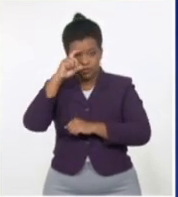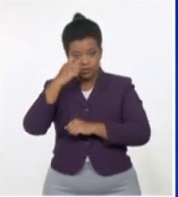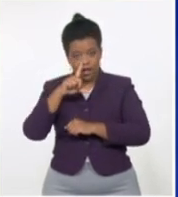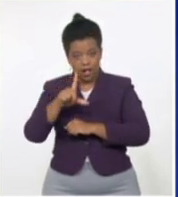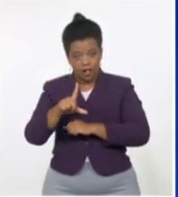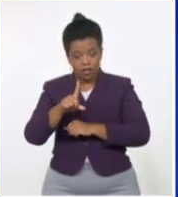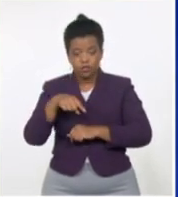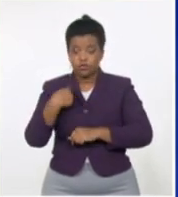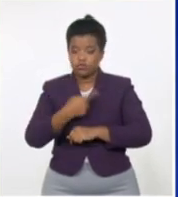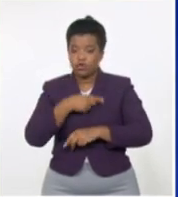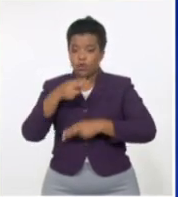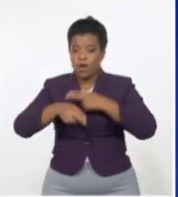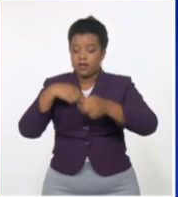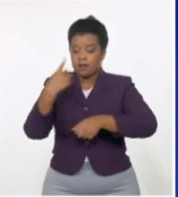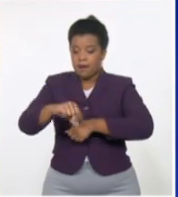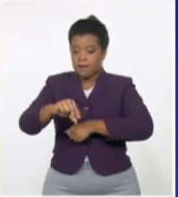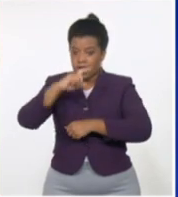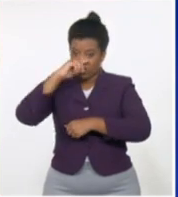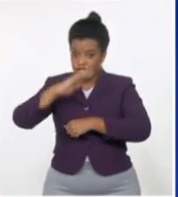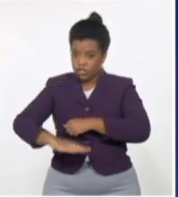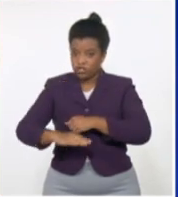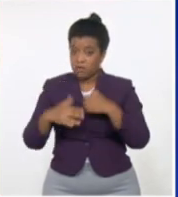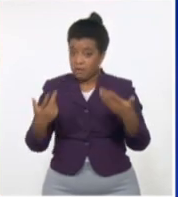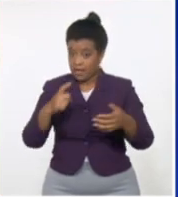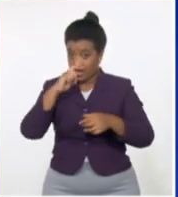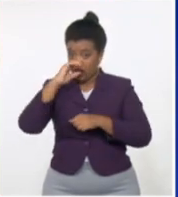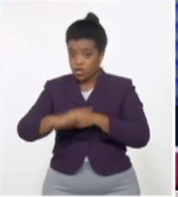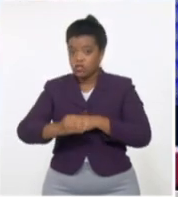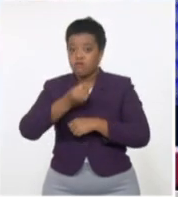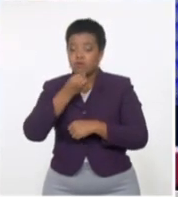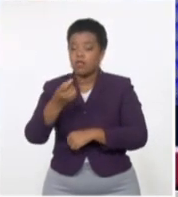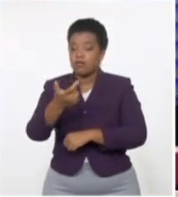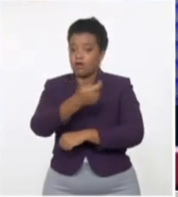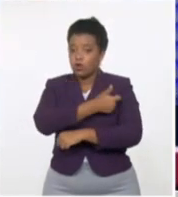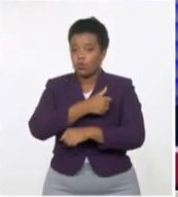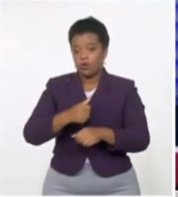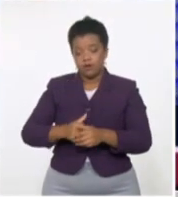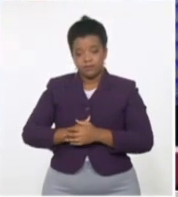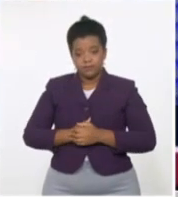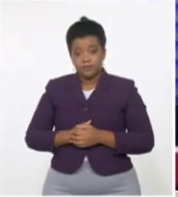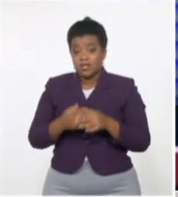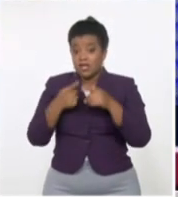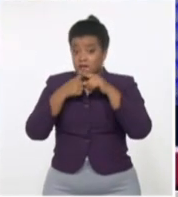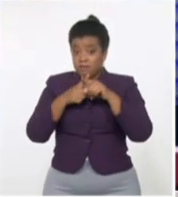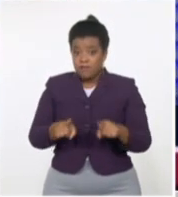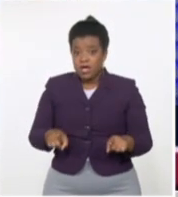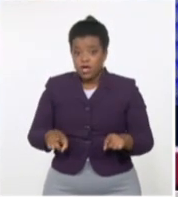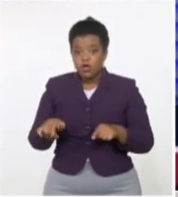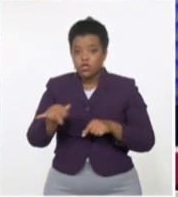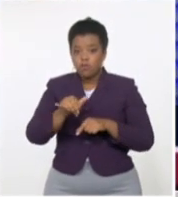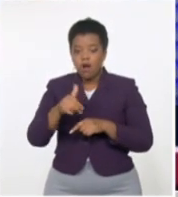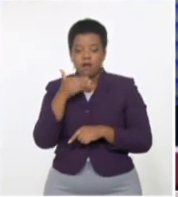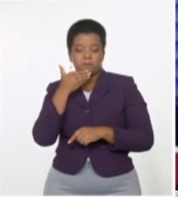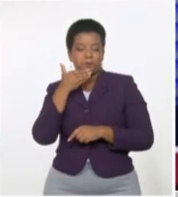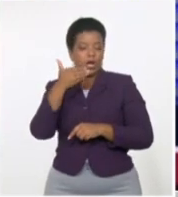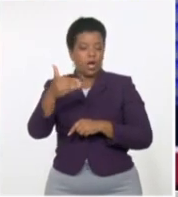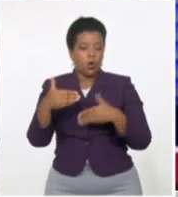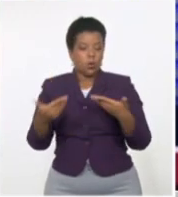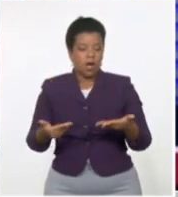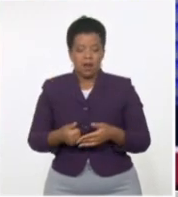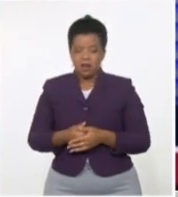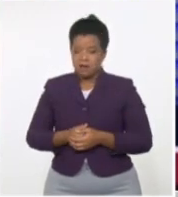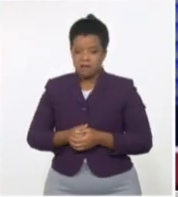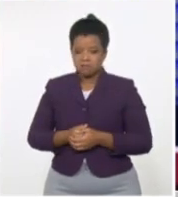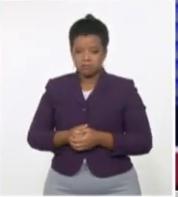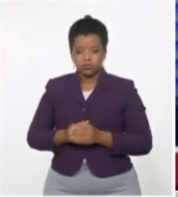ensayos clínicos en niños para que nuestros niños también en un momento determinado puedan vacunarse. Pero yo creo que no es que una sea mejor ni la otra peor. Yo creo